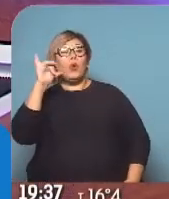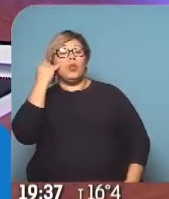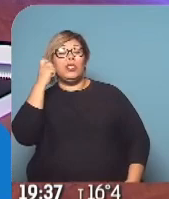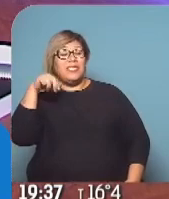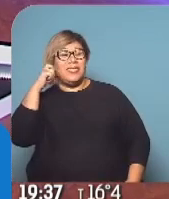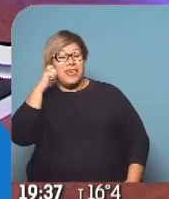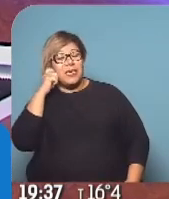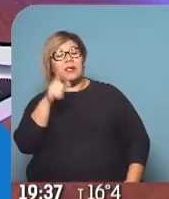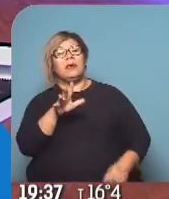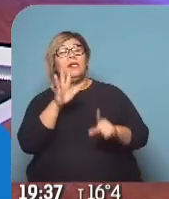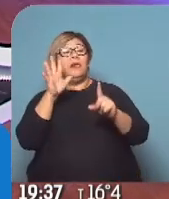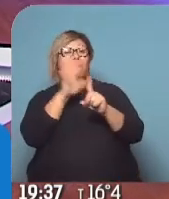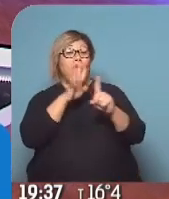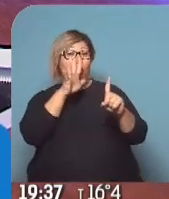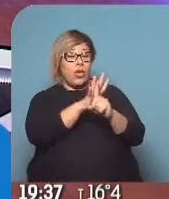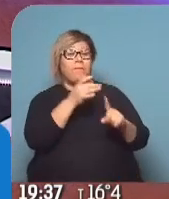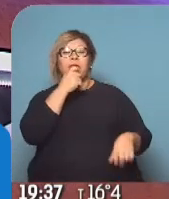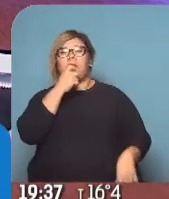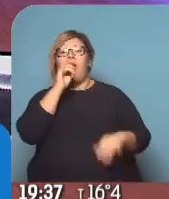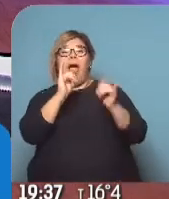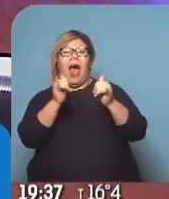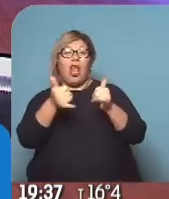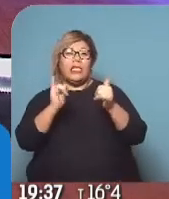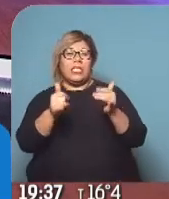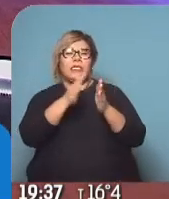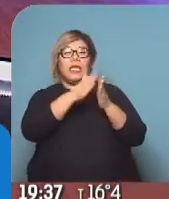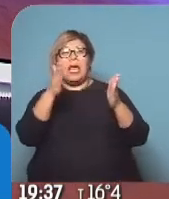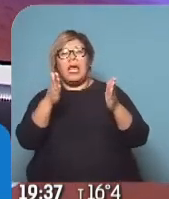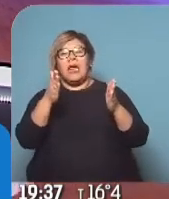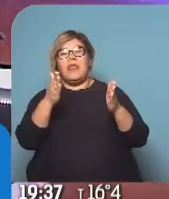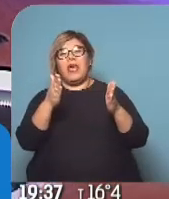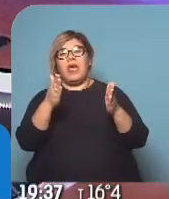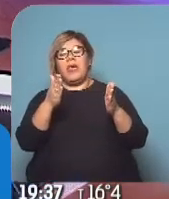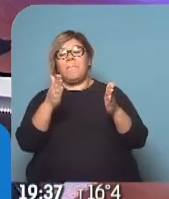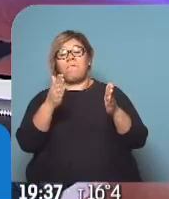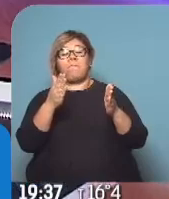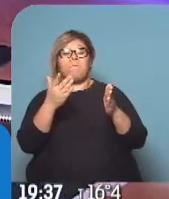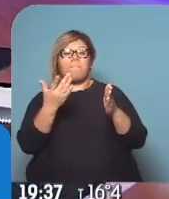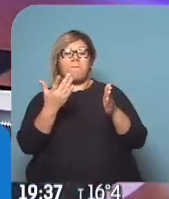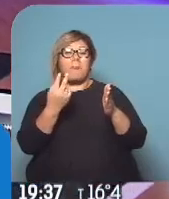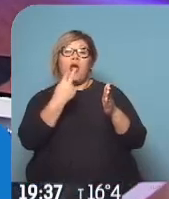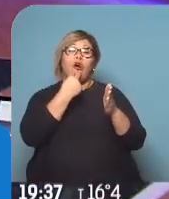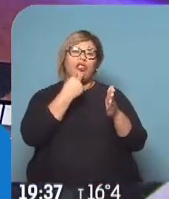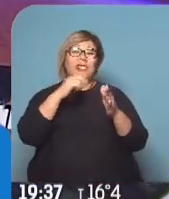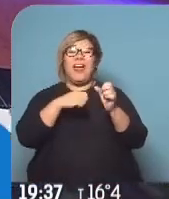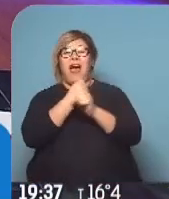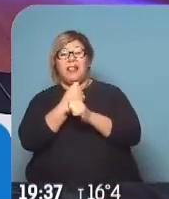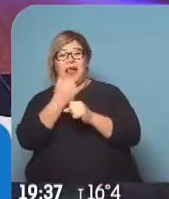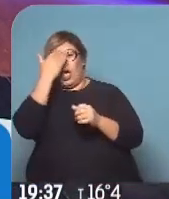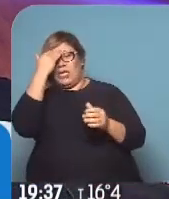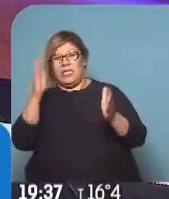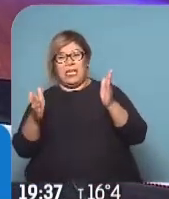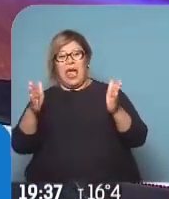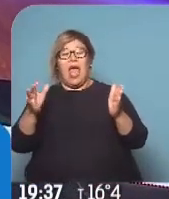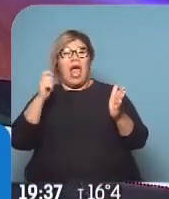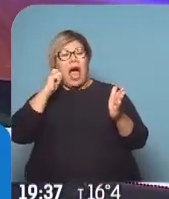adolescencia de los 13 a los 15 años que hace unos días compartíamos un informe que tenía que ver con eso cómo abordan ese tema y todo el guión porque ese que aborda